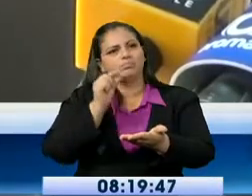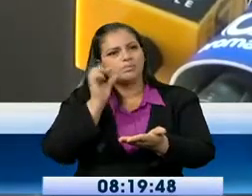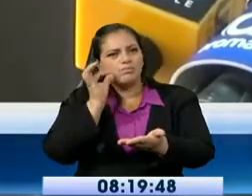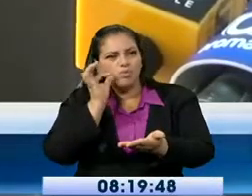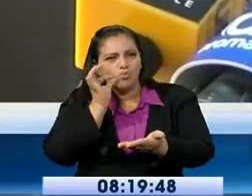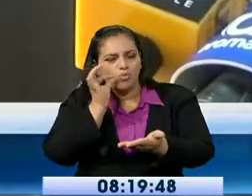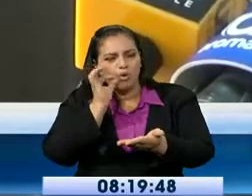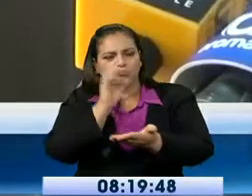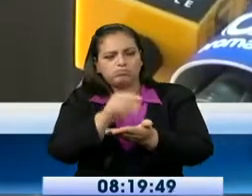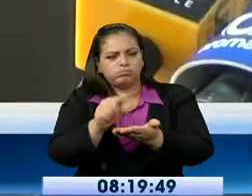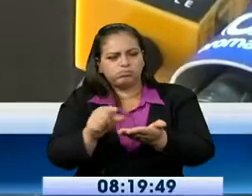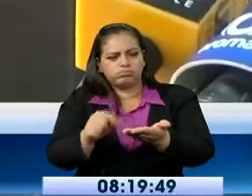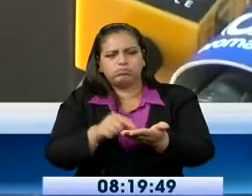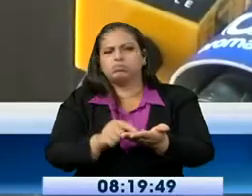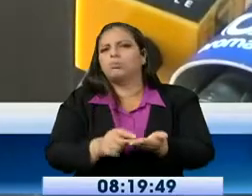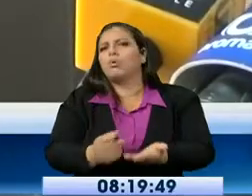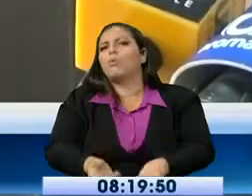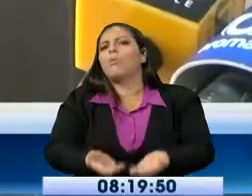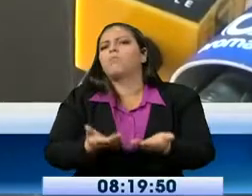de